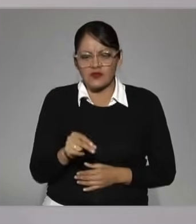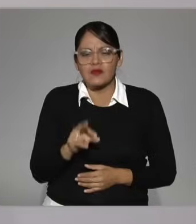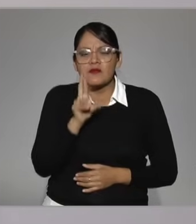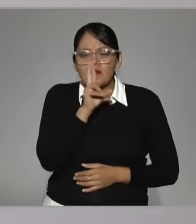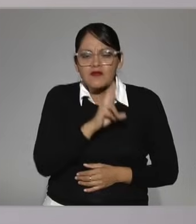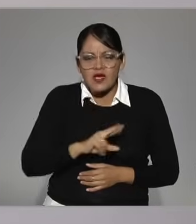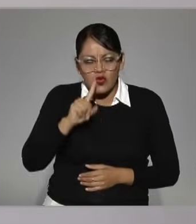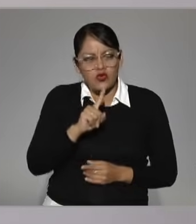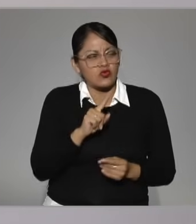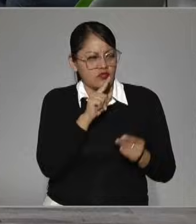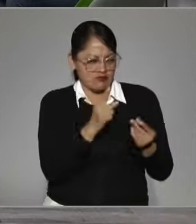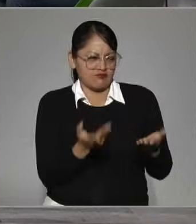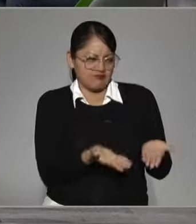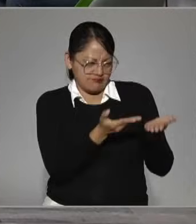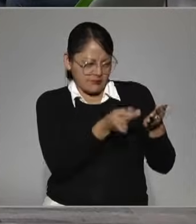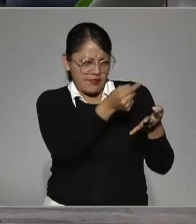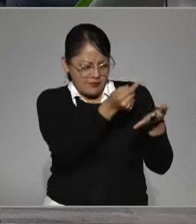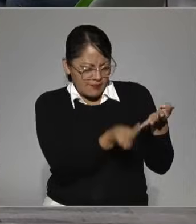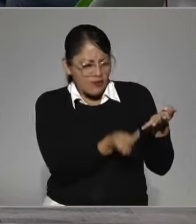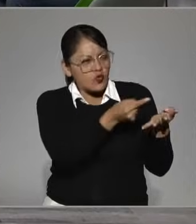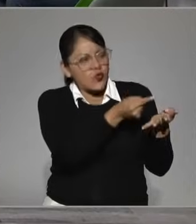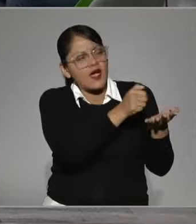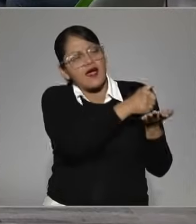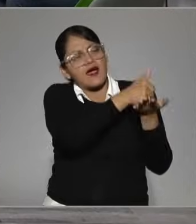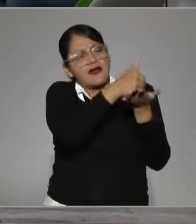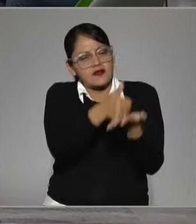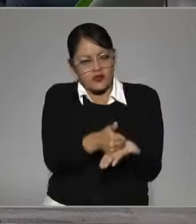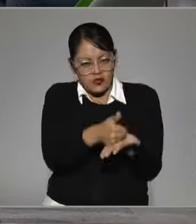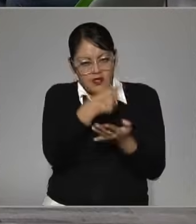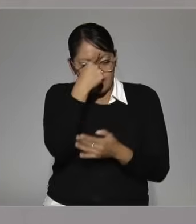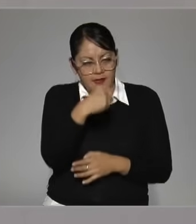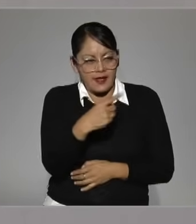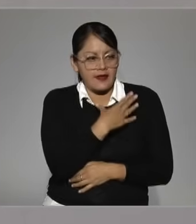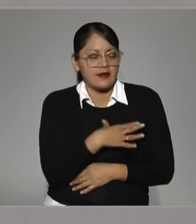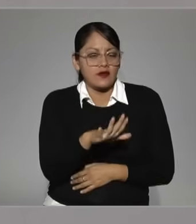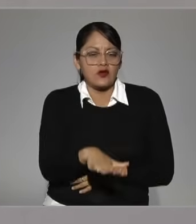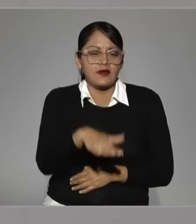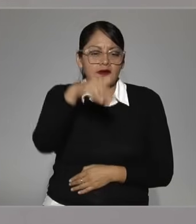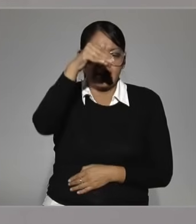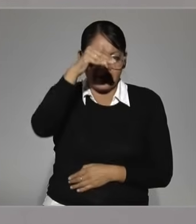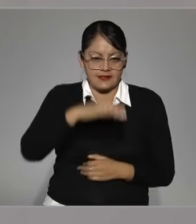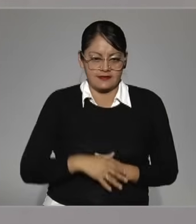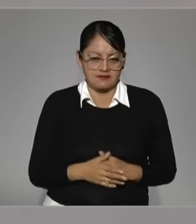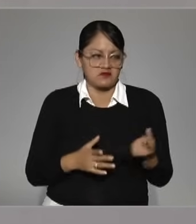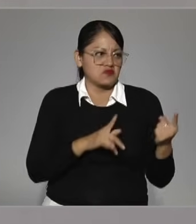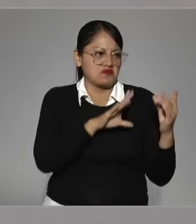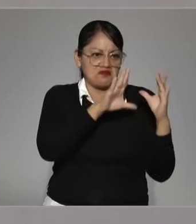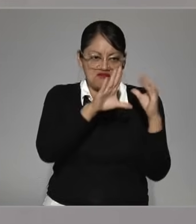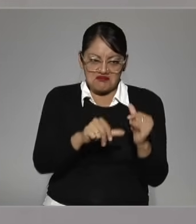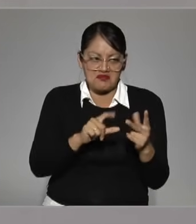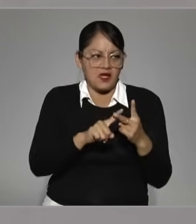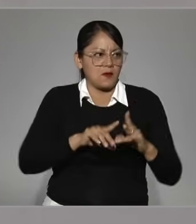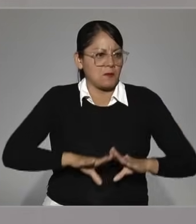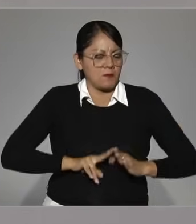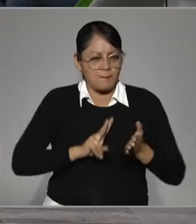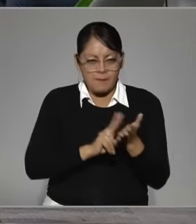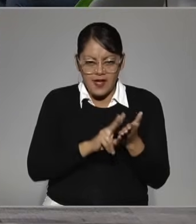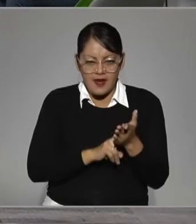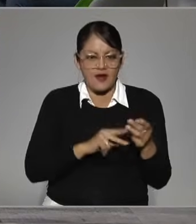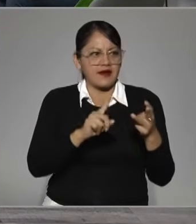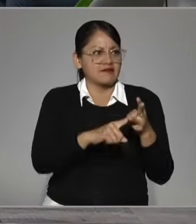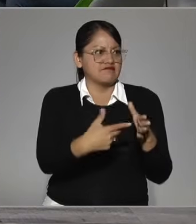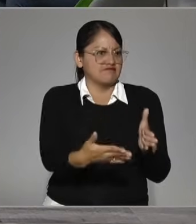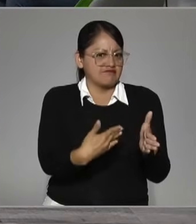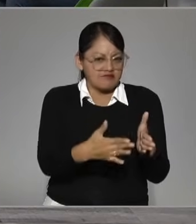estos elementos para que crezca. Aporta lo mejor que tienes. Enseñanza, valores, tareas de